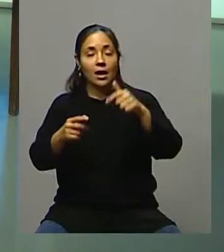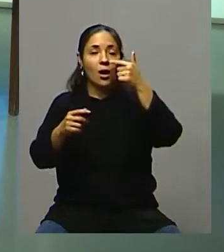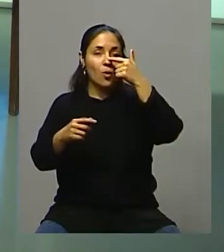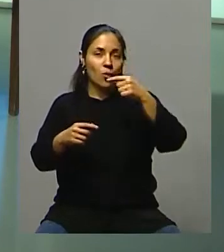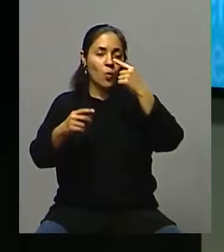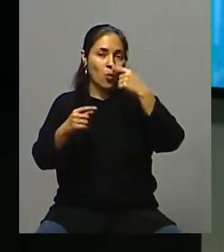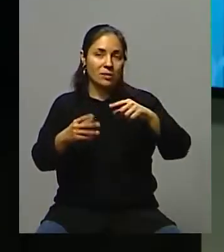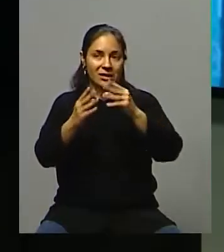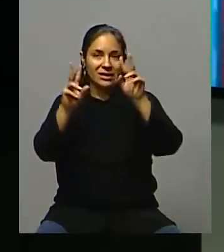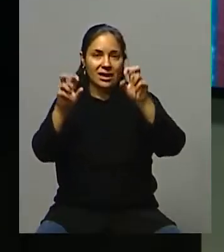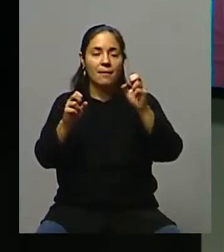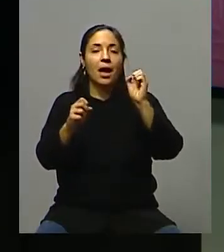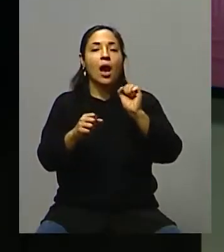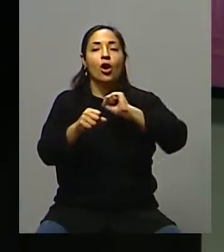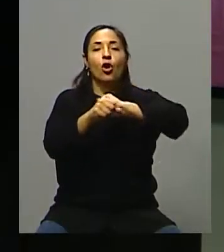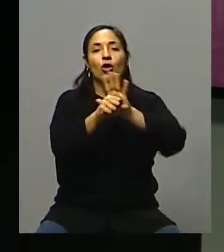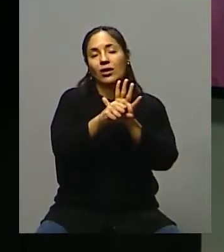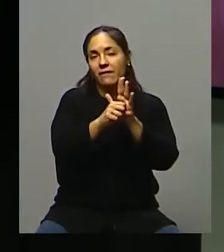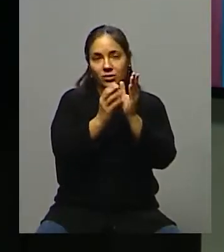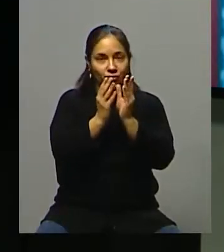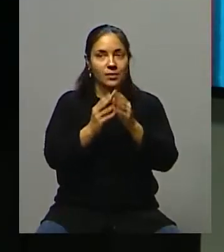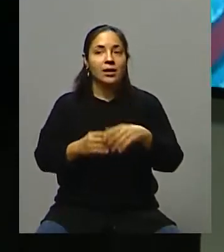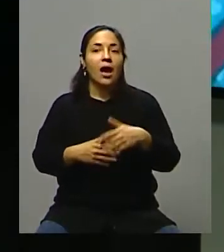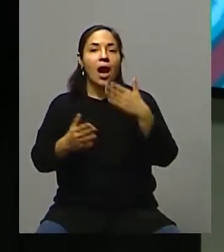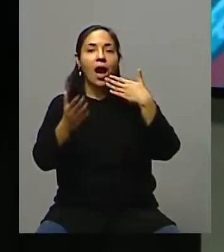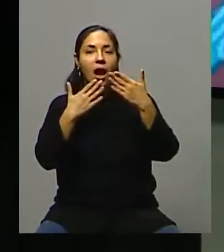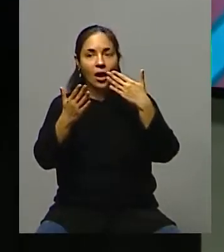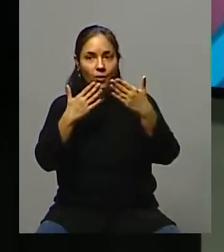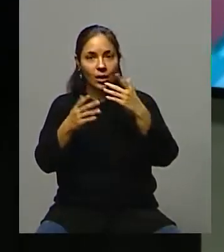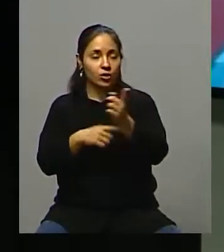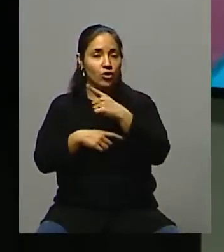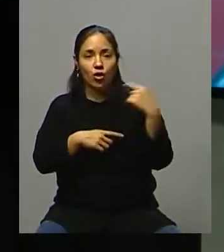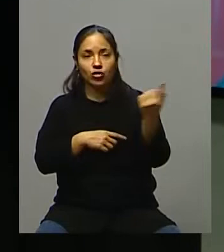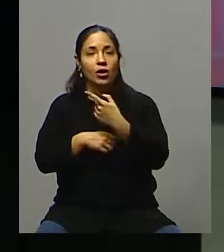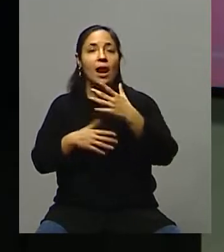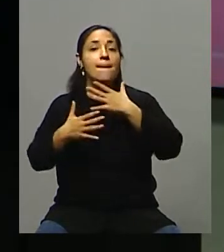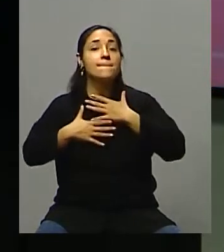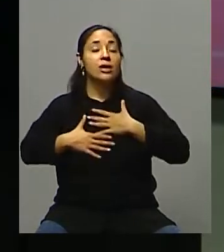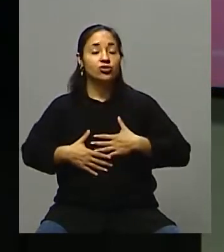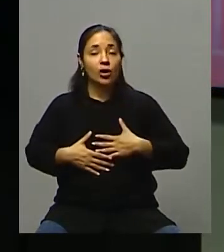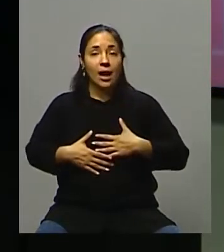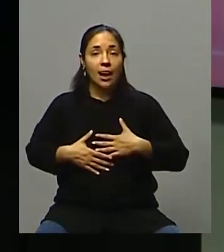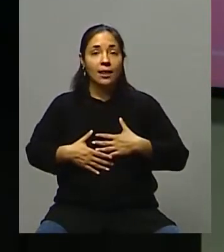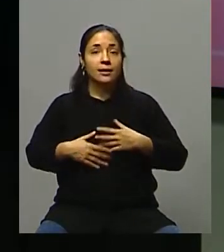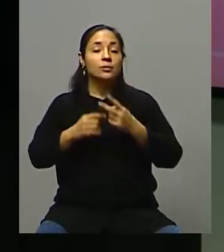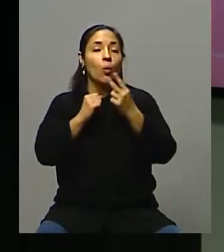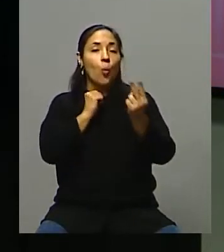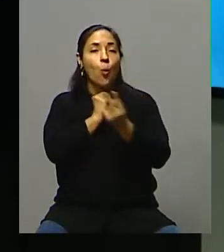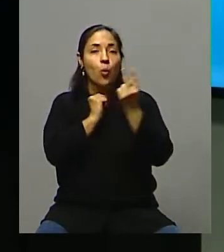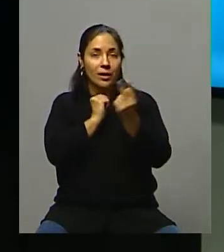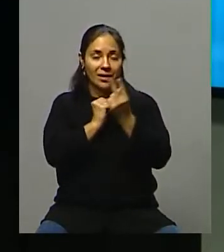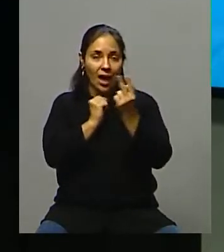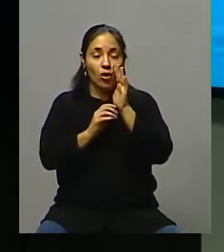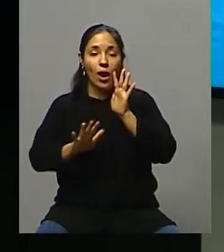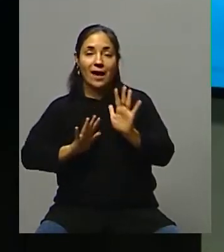tema coronavirus, volver a hacer hincapié en las medidas nuestras, las personales, que tienen que ver con evitar,